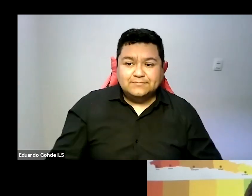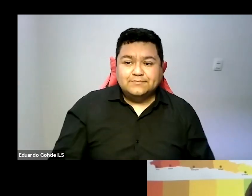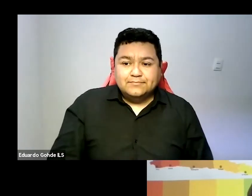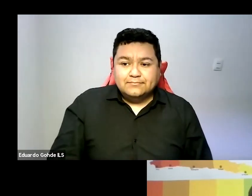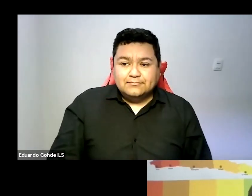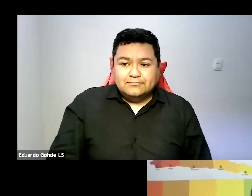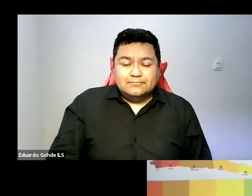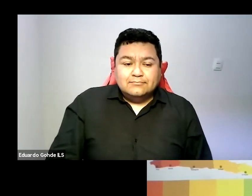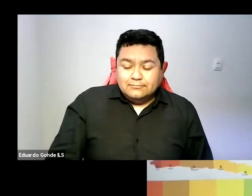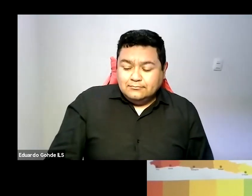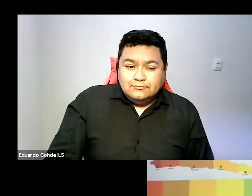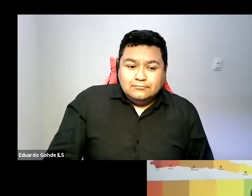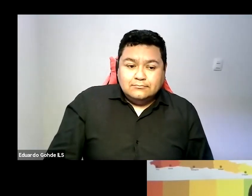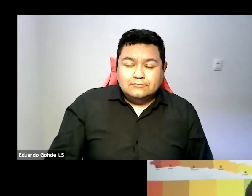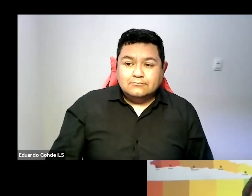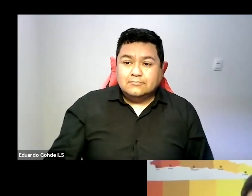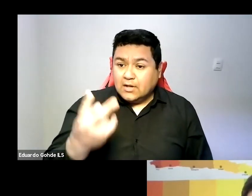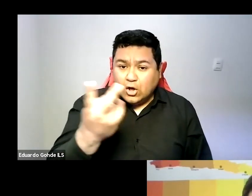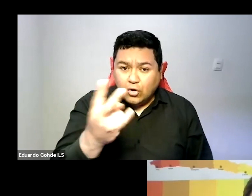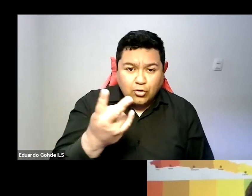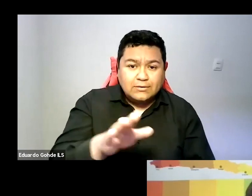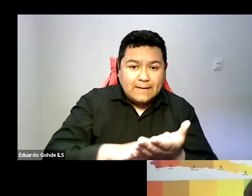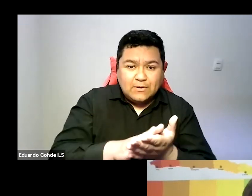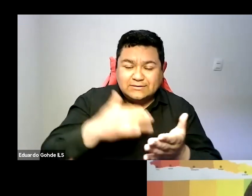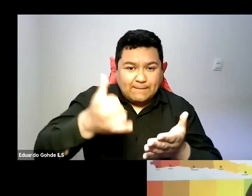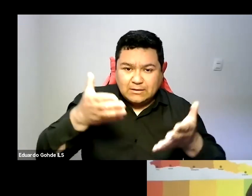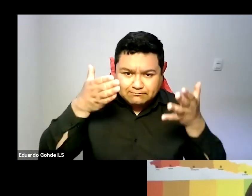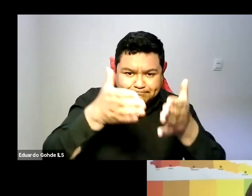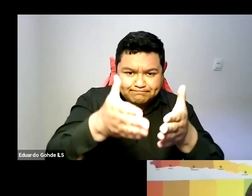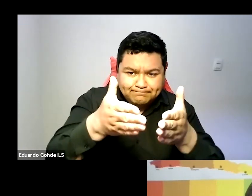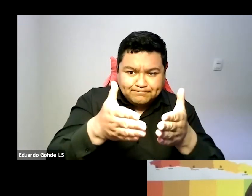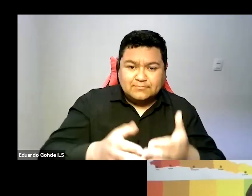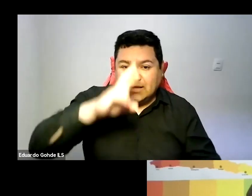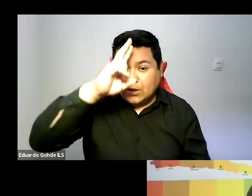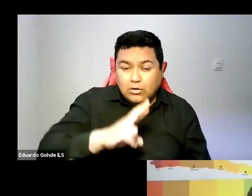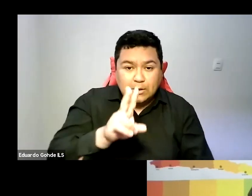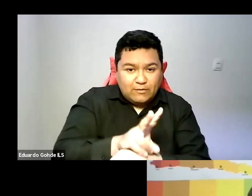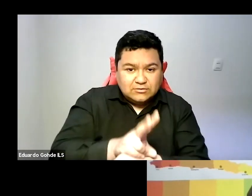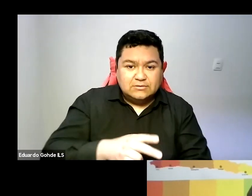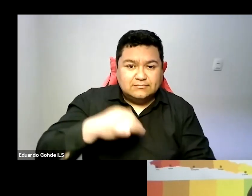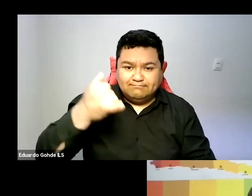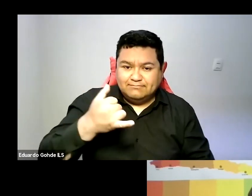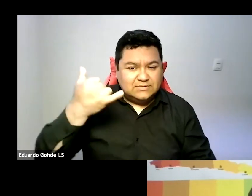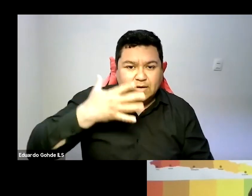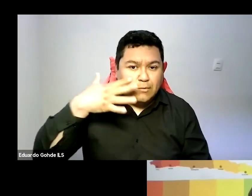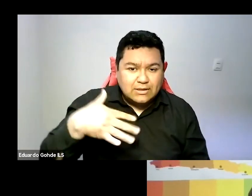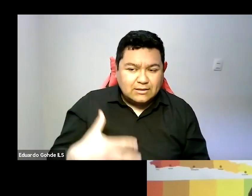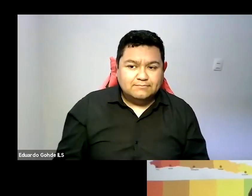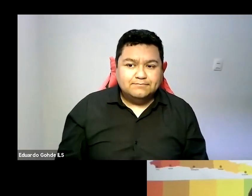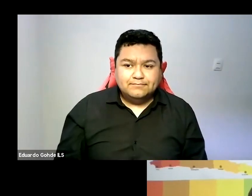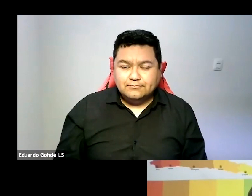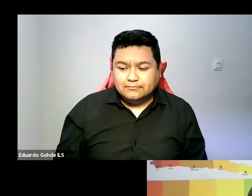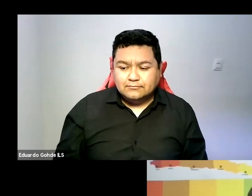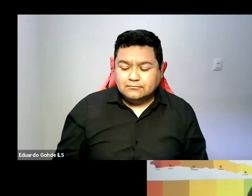En ambos casos deben ser dirigidas, ¿sí? A ver, el rol del docente es indelegable. En una época, en la década